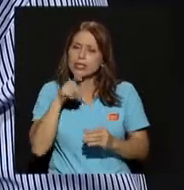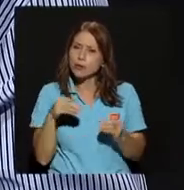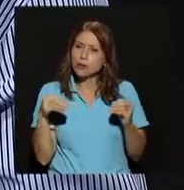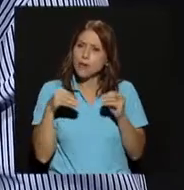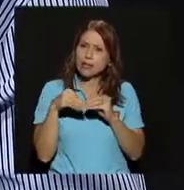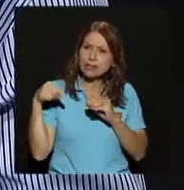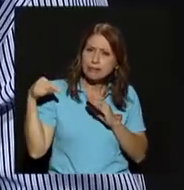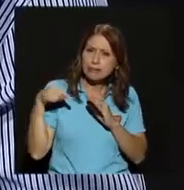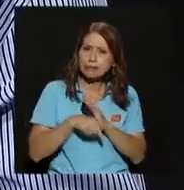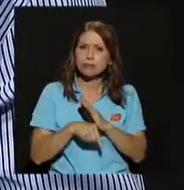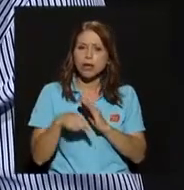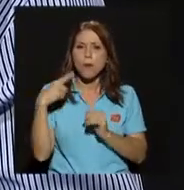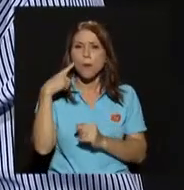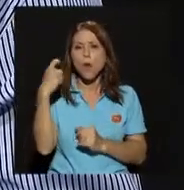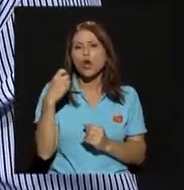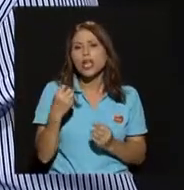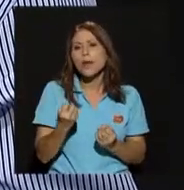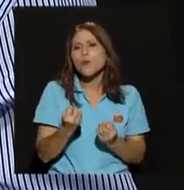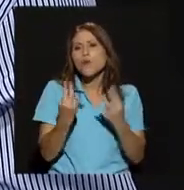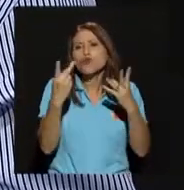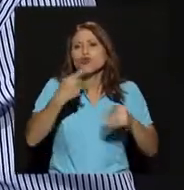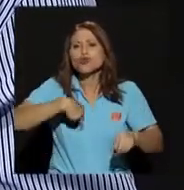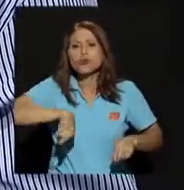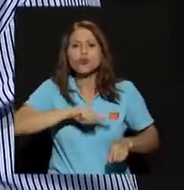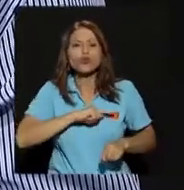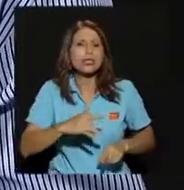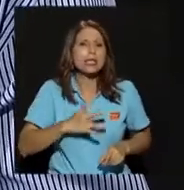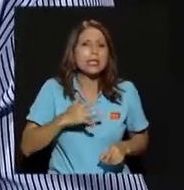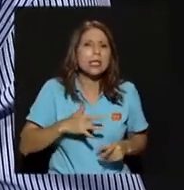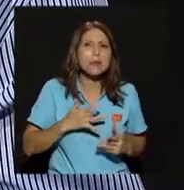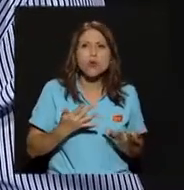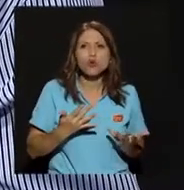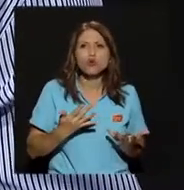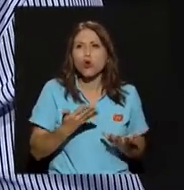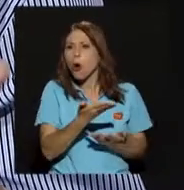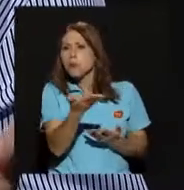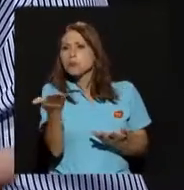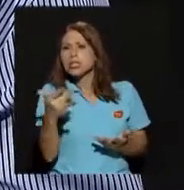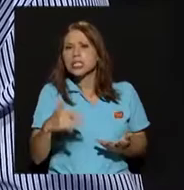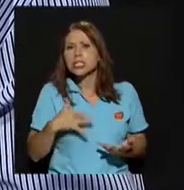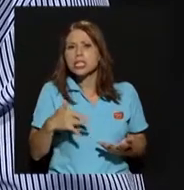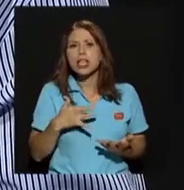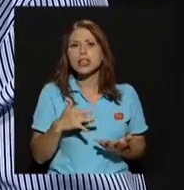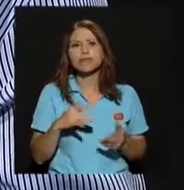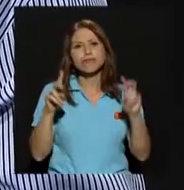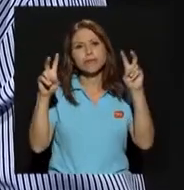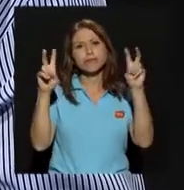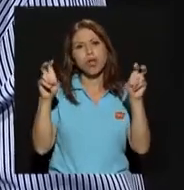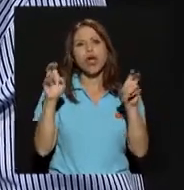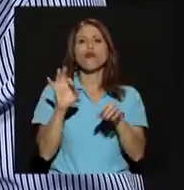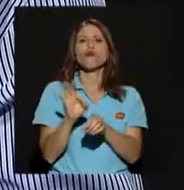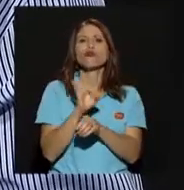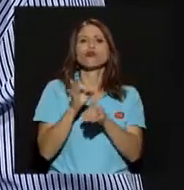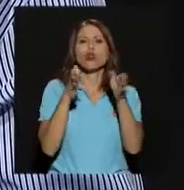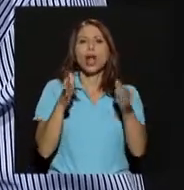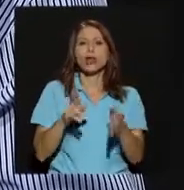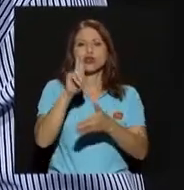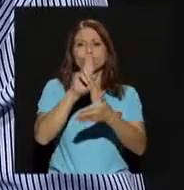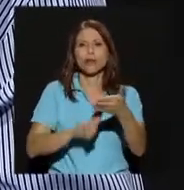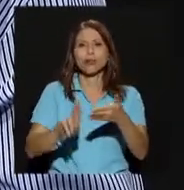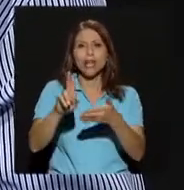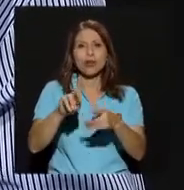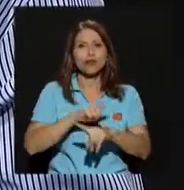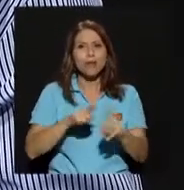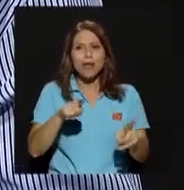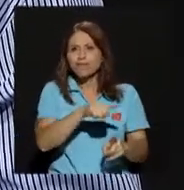porque muchos nos sentimos o se sienten tal vez funcionarios universitarios, pero muchas